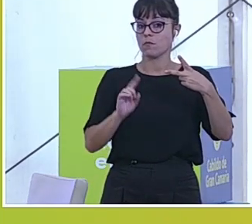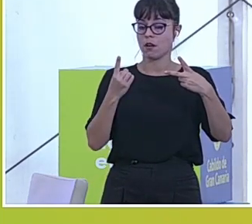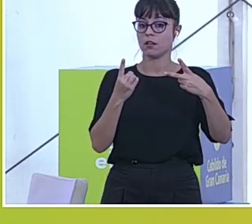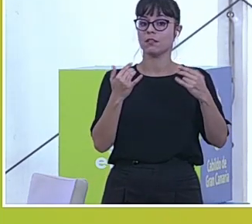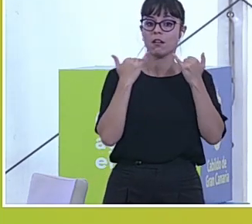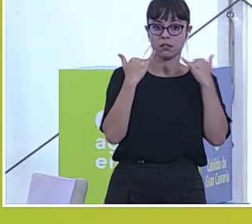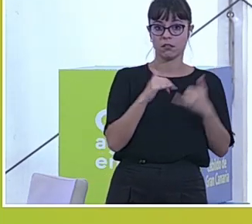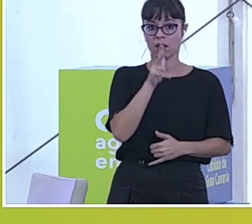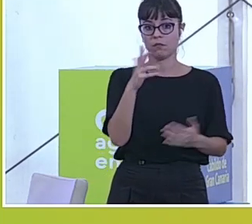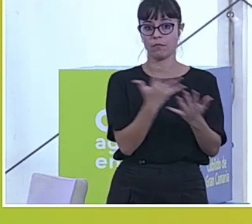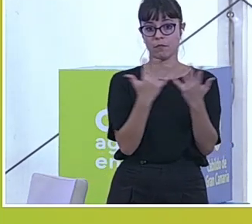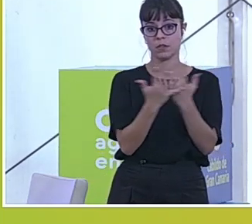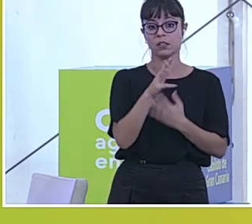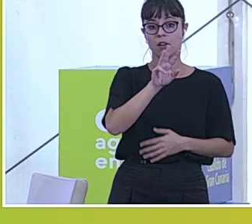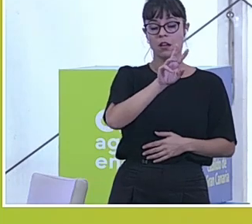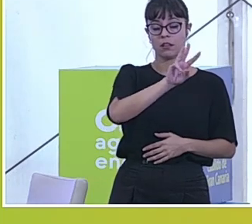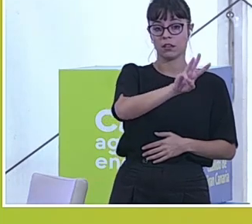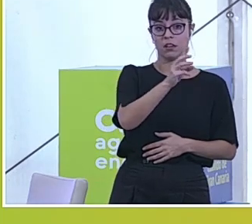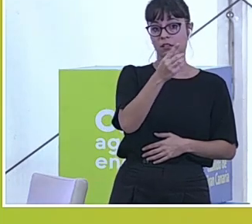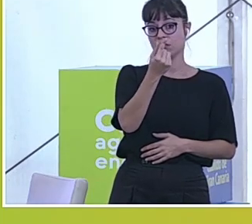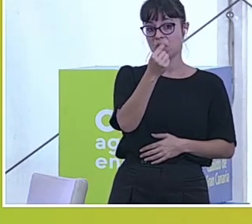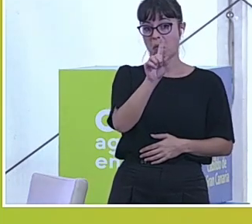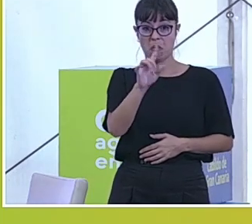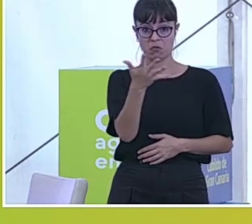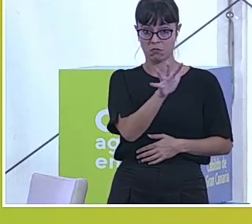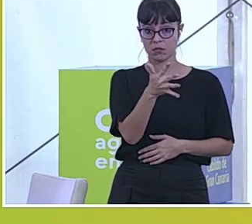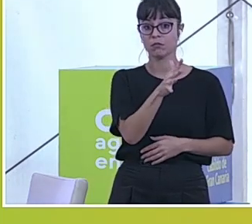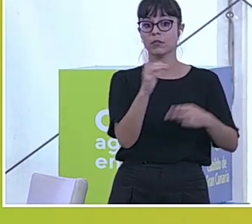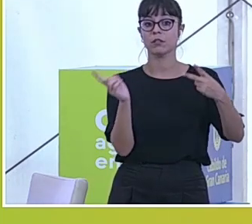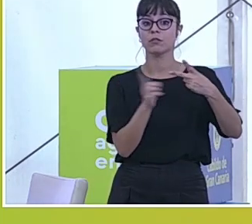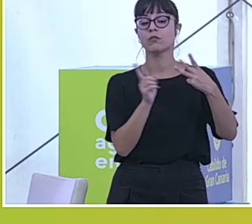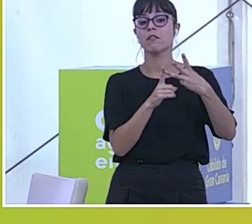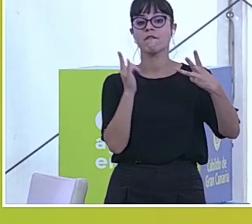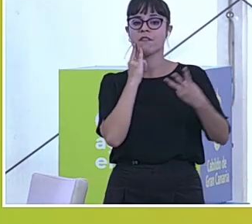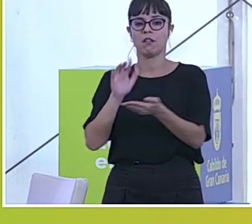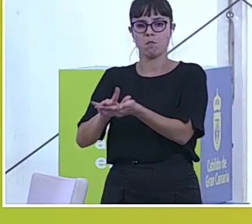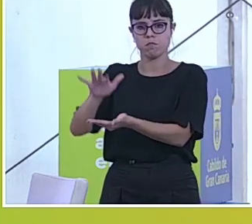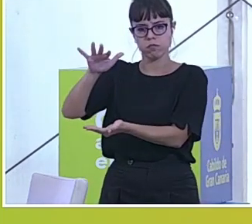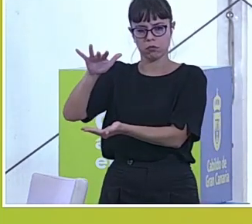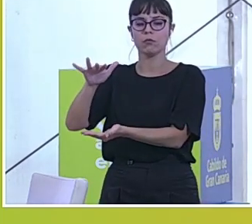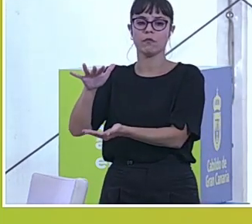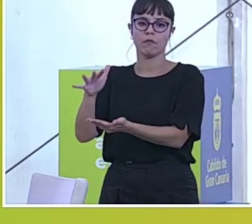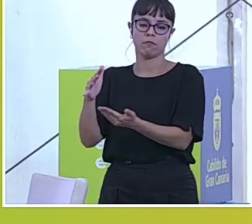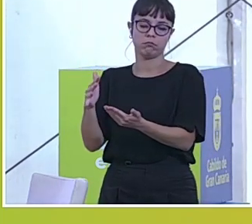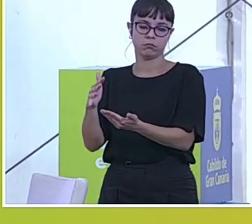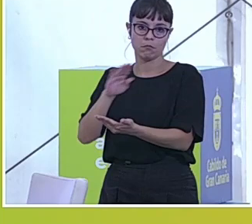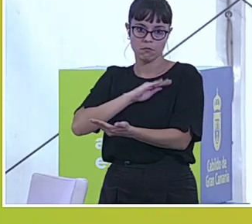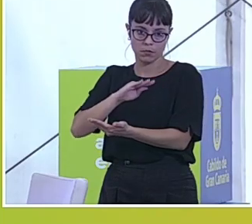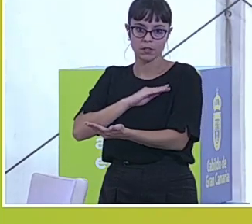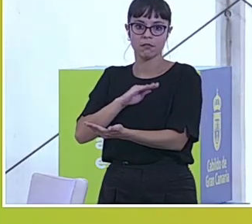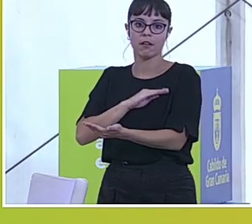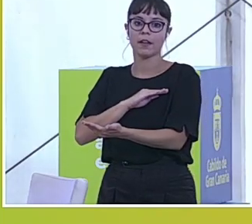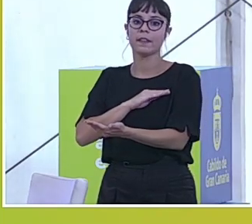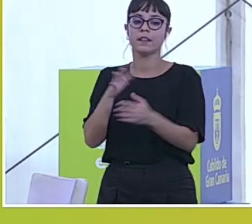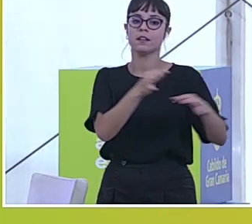entre 2,3 y 4,1. El almacenamiento a gran escala, pues también se podría plantear como una posible alternativa, sobre todo en islas en las